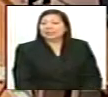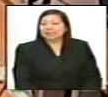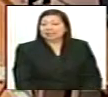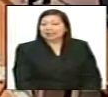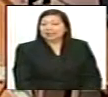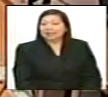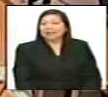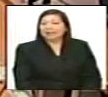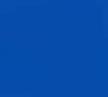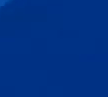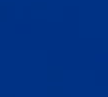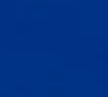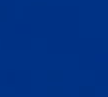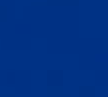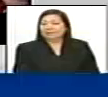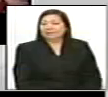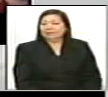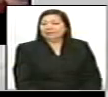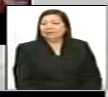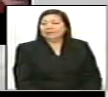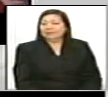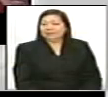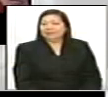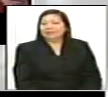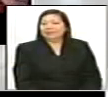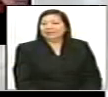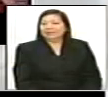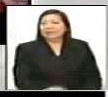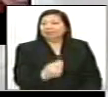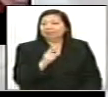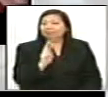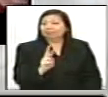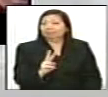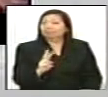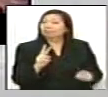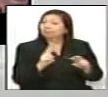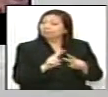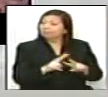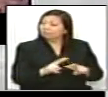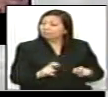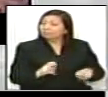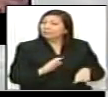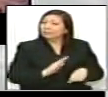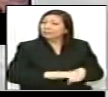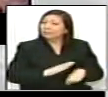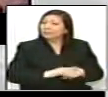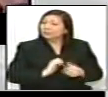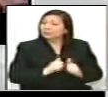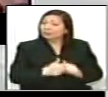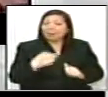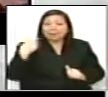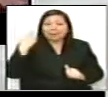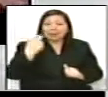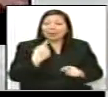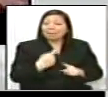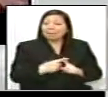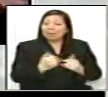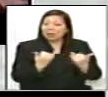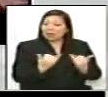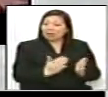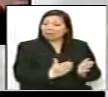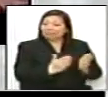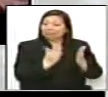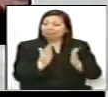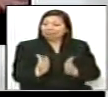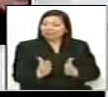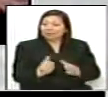manera... En esta mesa de trabajo que estamos viendo se está analizando sobre las reformas políticas, pero vamos ahora sí